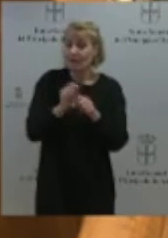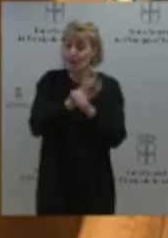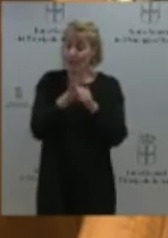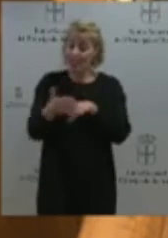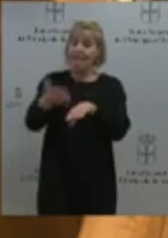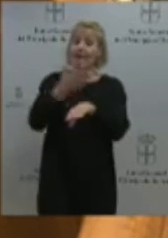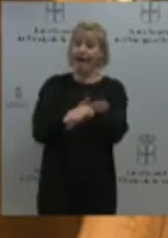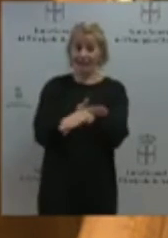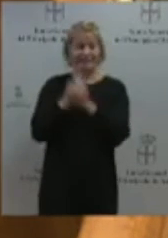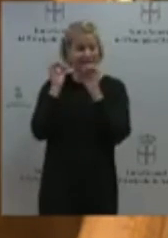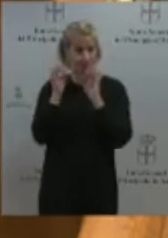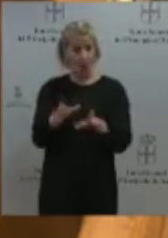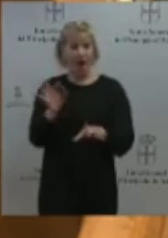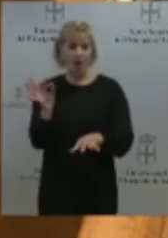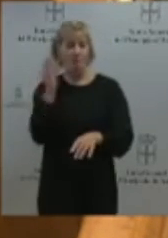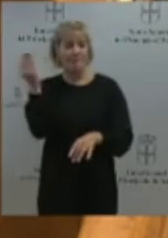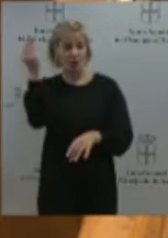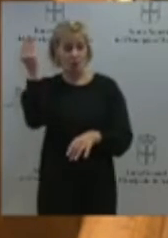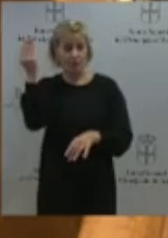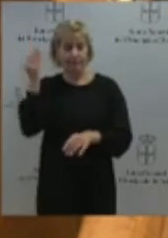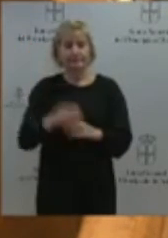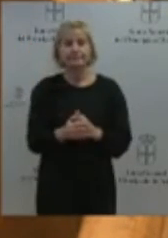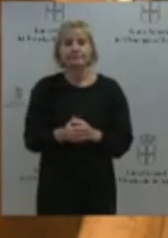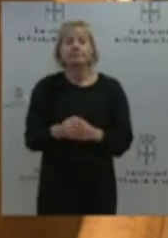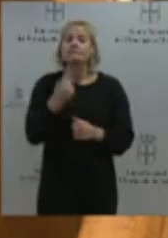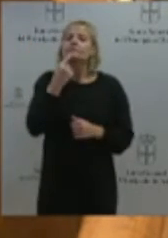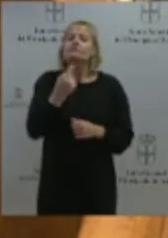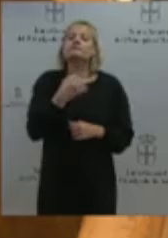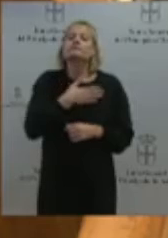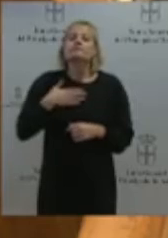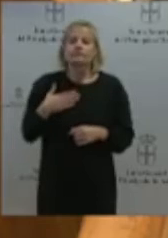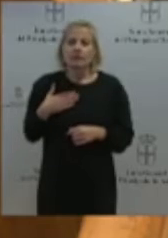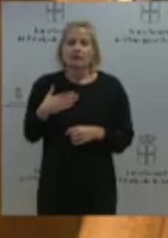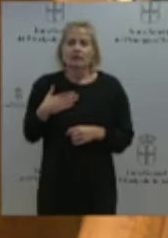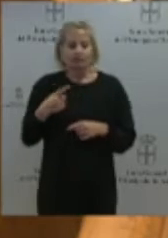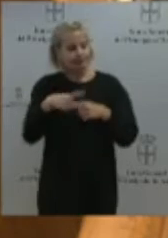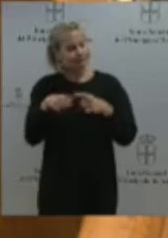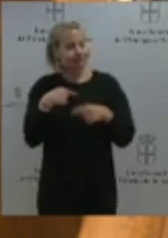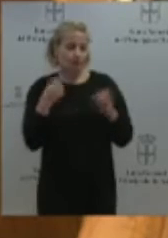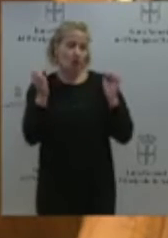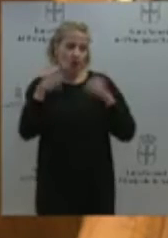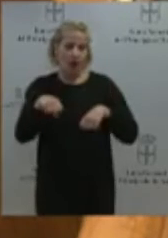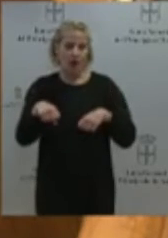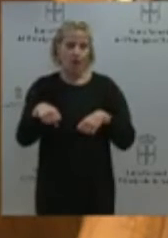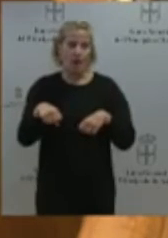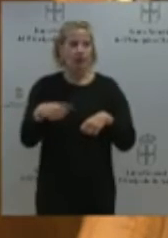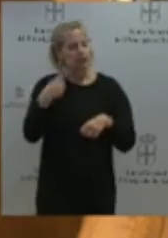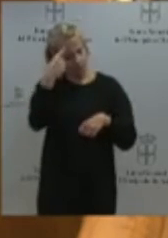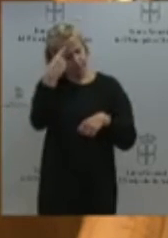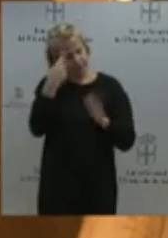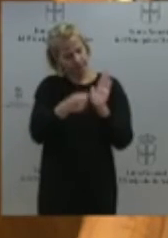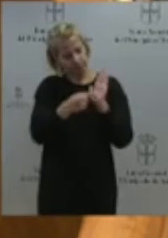este sentido, yo lo que le quiero decir es que hay cosas en las que estoy de acuerdo, que tomo nota, que creo que es una cuestión de gestión, pero yo creo que también hay que